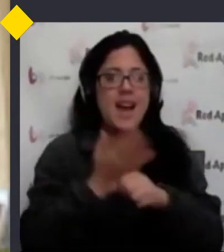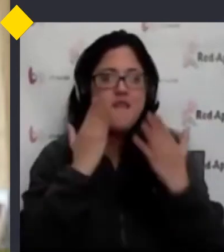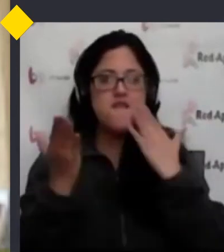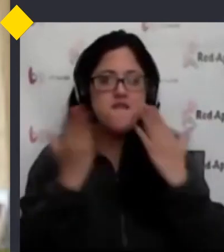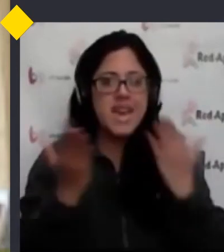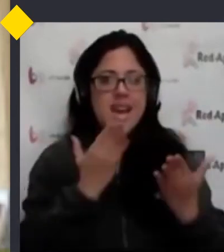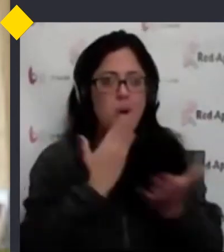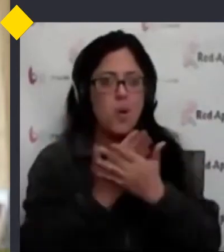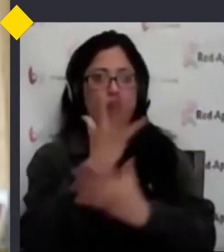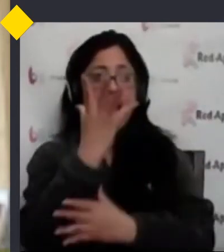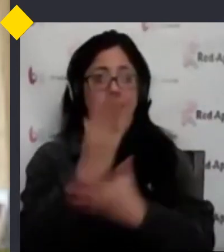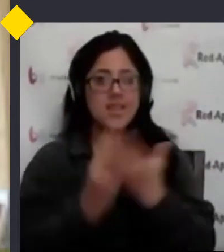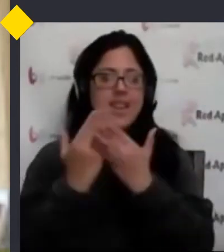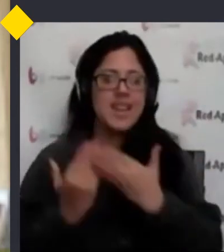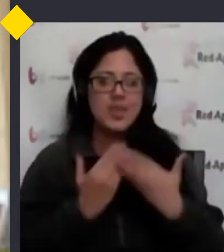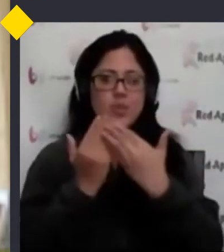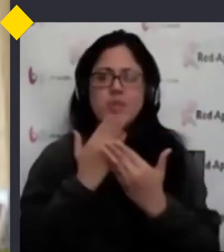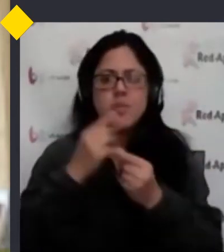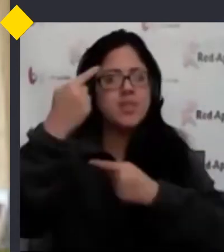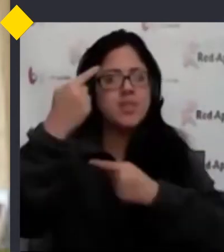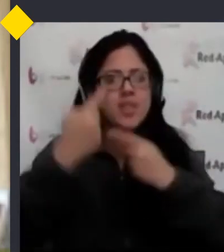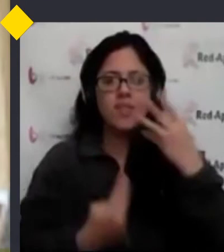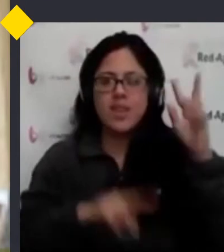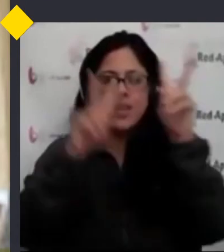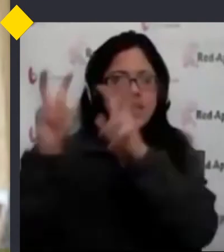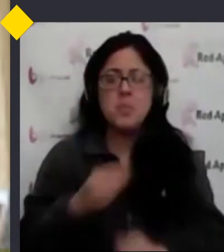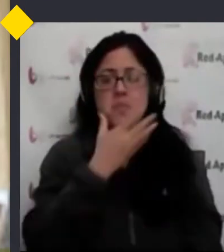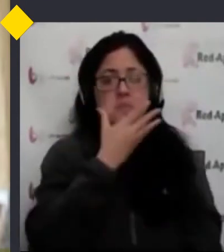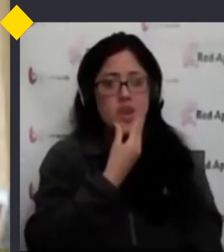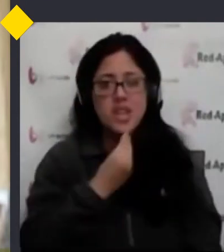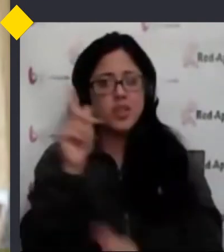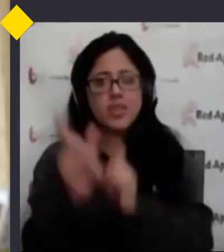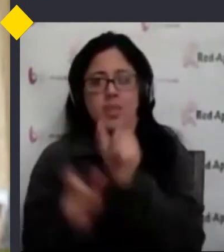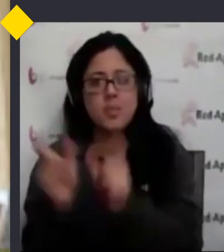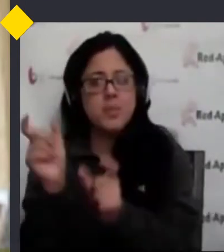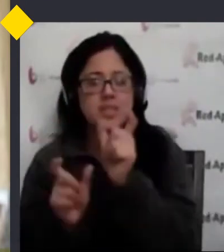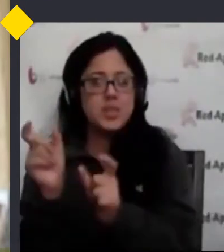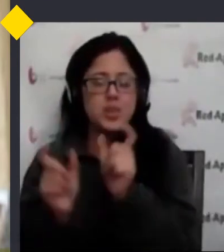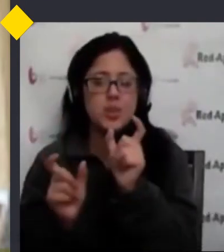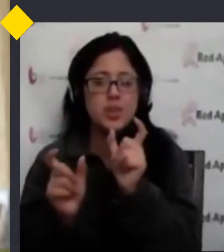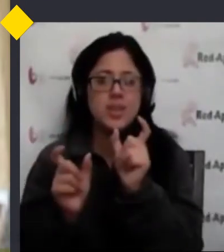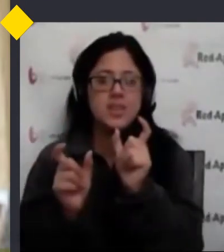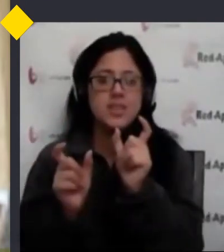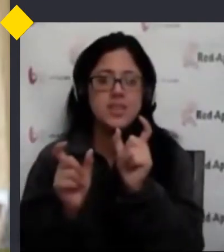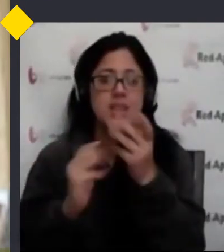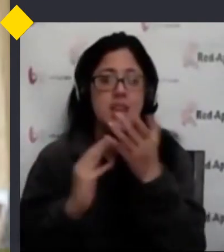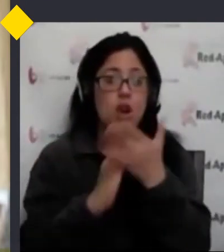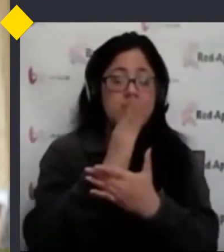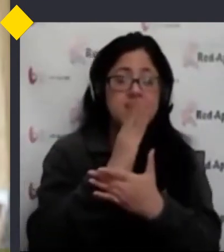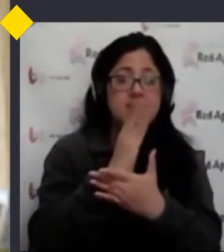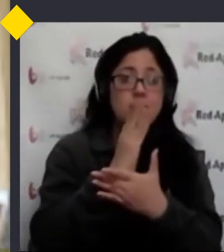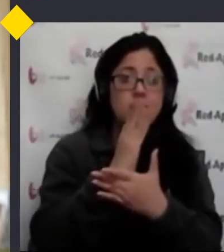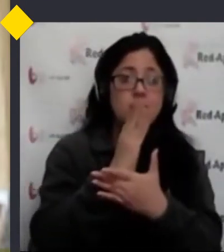estudio, y hay un montón de casos bien bonitos de personas que partieron de una tienda como reponedor, después